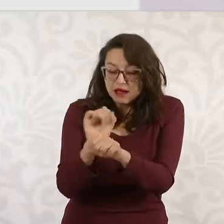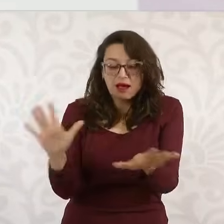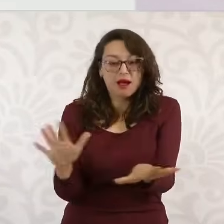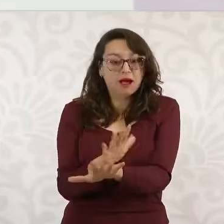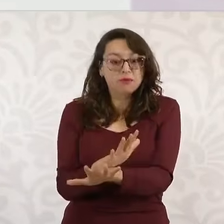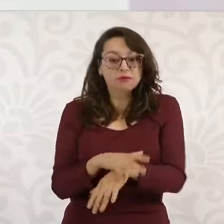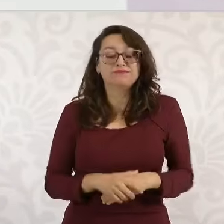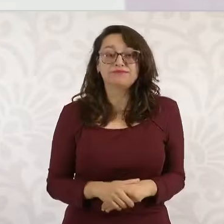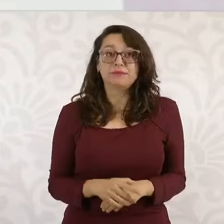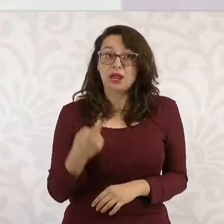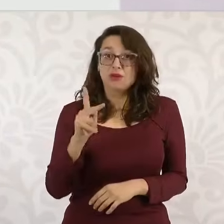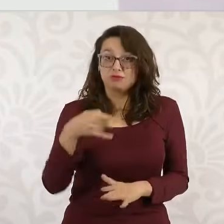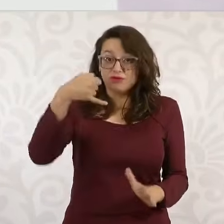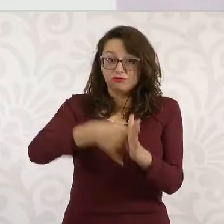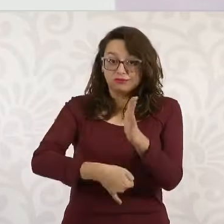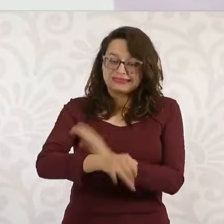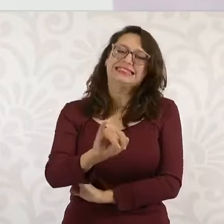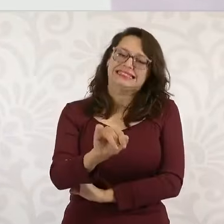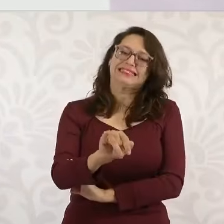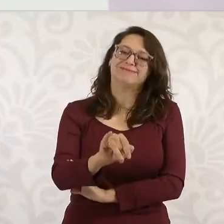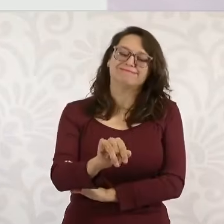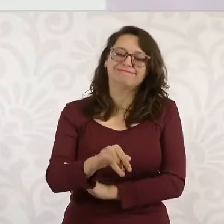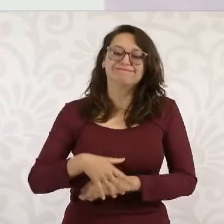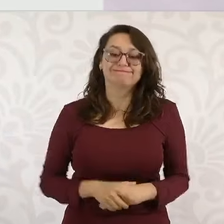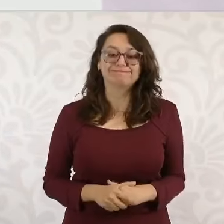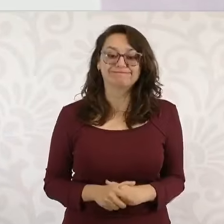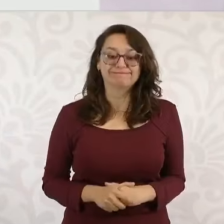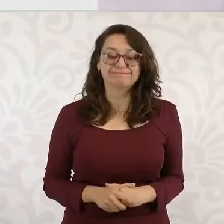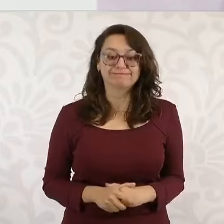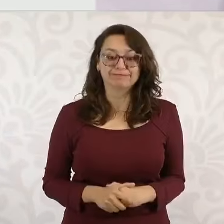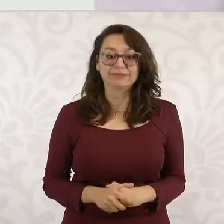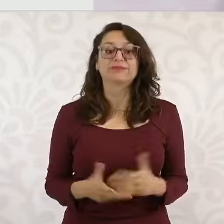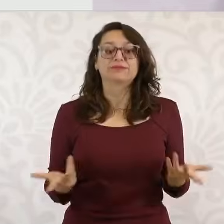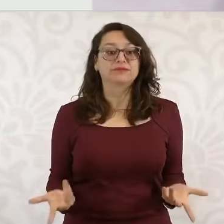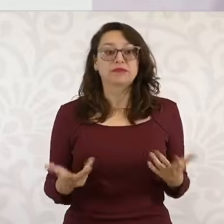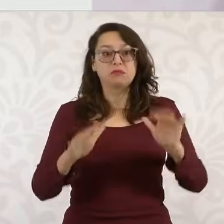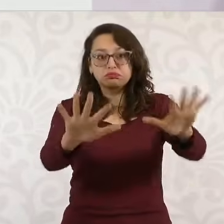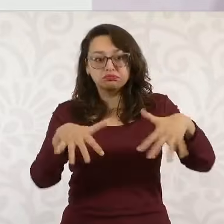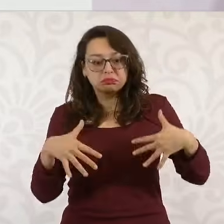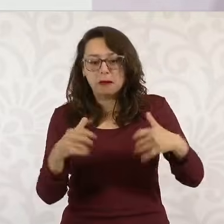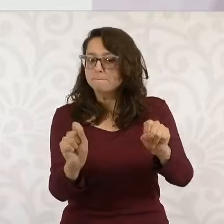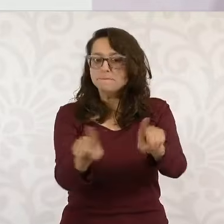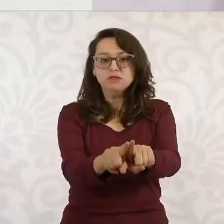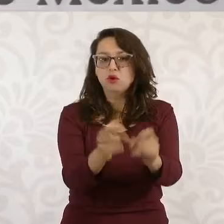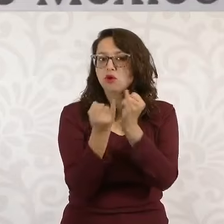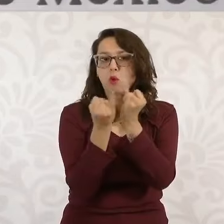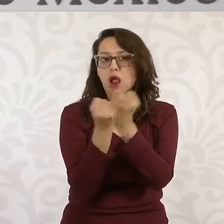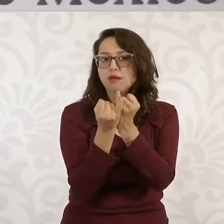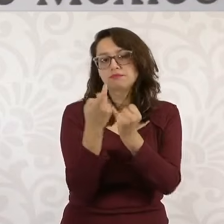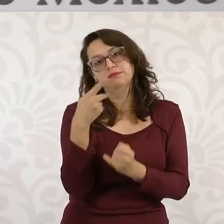¿Es de fondo? Sí, es de fondo. ¿Son grandes cambios en la conformación? No.